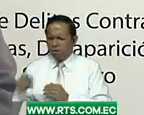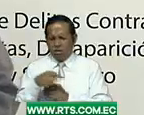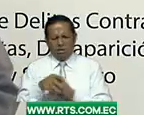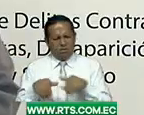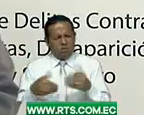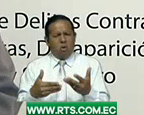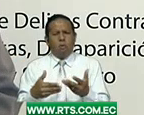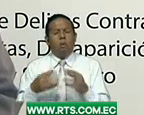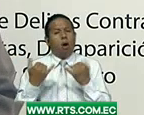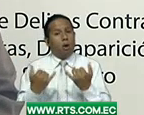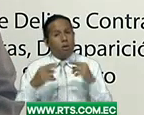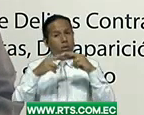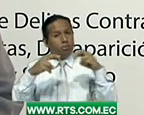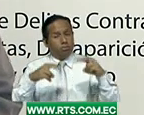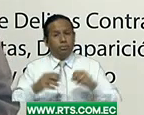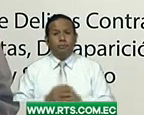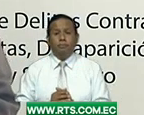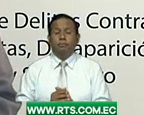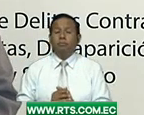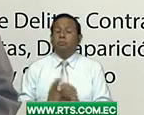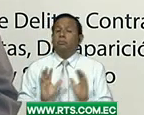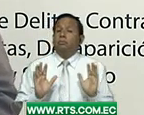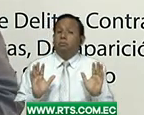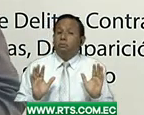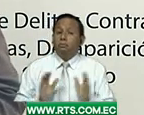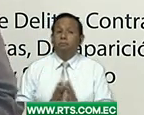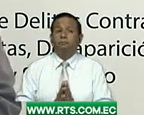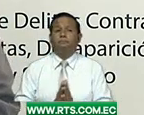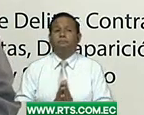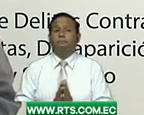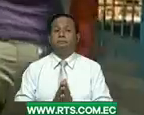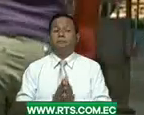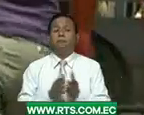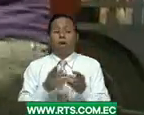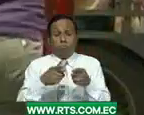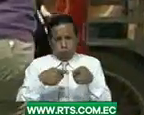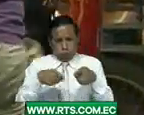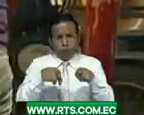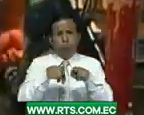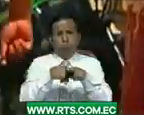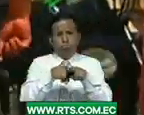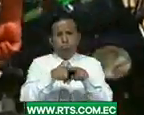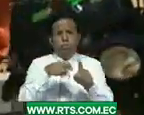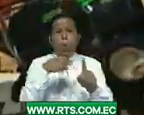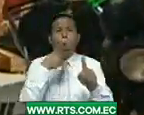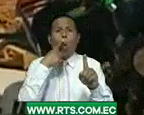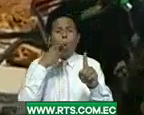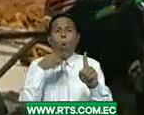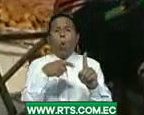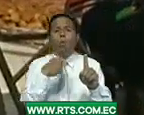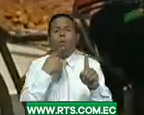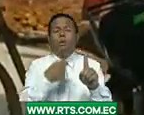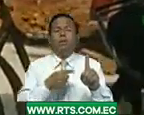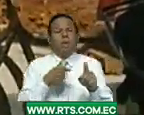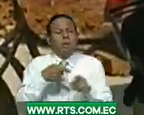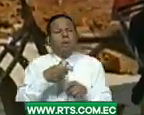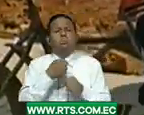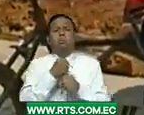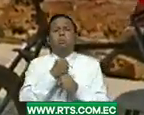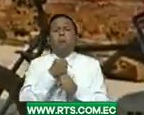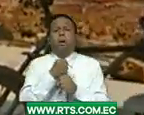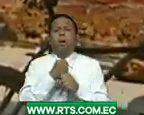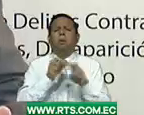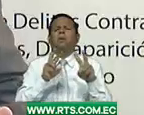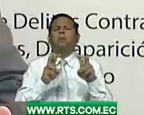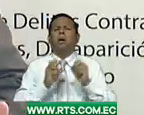antecedentes penales no tiene la señora realmente, su conviviente sí. El señor aparentemente se dedica al tema